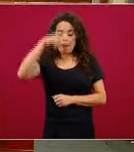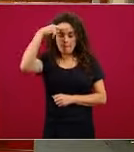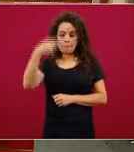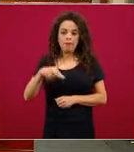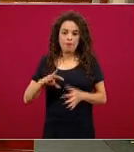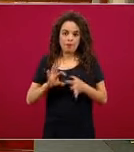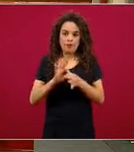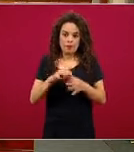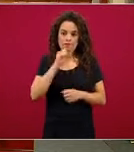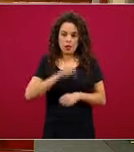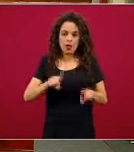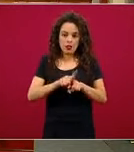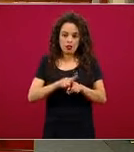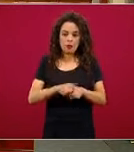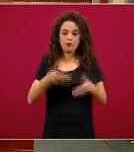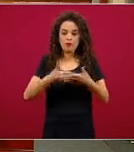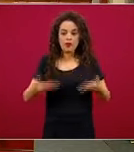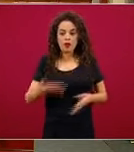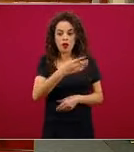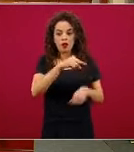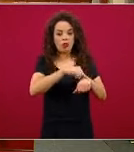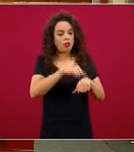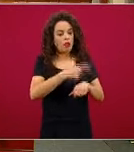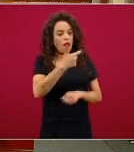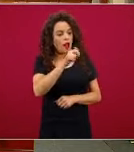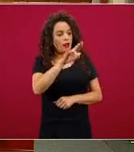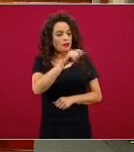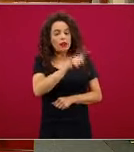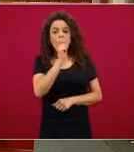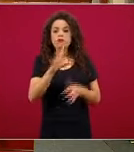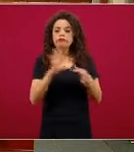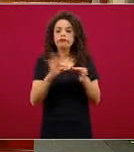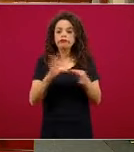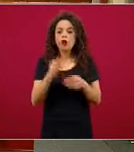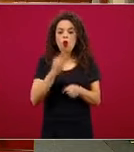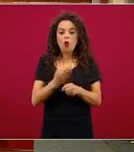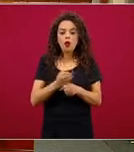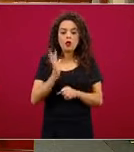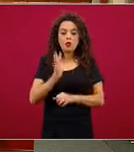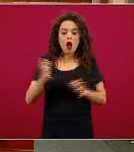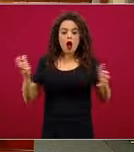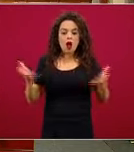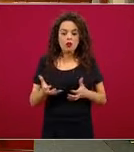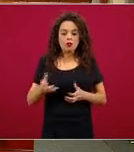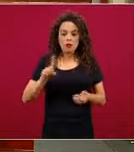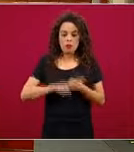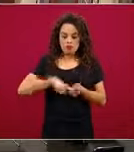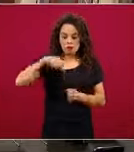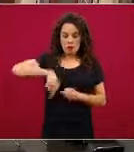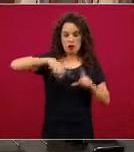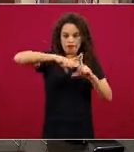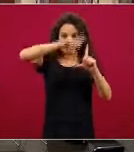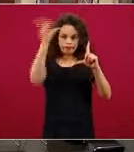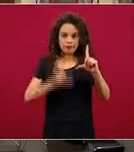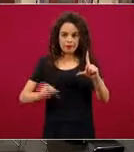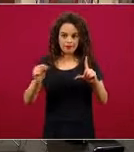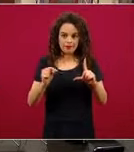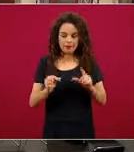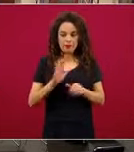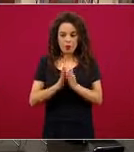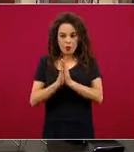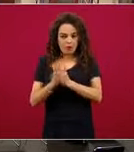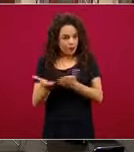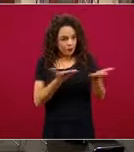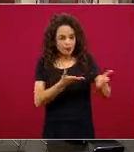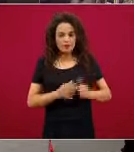doctor Gabriel García nos va a exponer ahora la operación que hasta el momento se ha dado aquí en el territorio nacional. Estimado Gabriel, por favor.